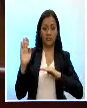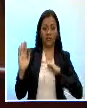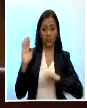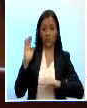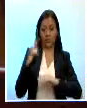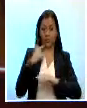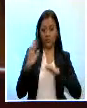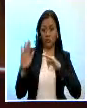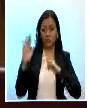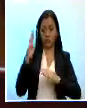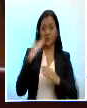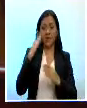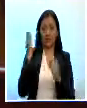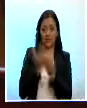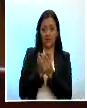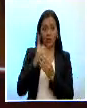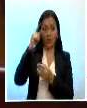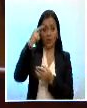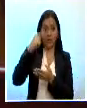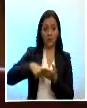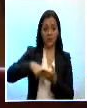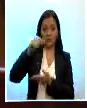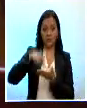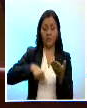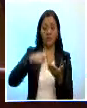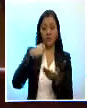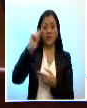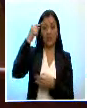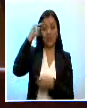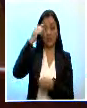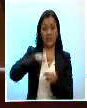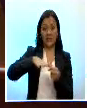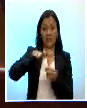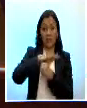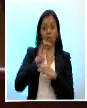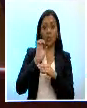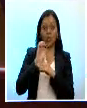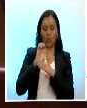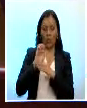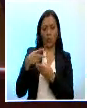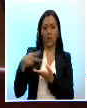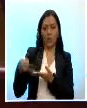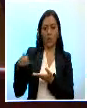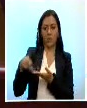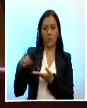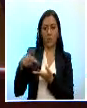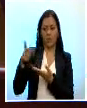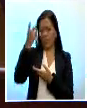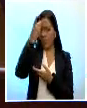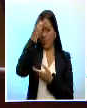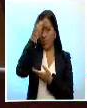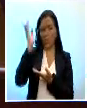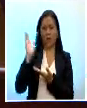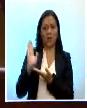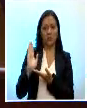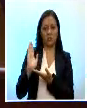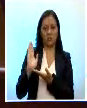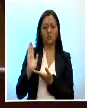donde reconoce que el Estado ecuatoriano le debe a la Seguridad Social. Luego